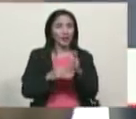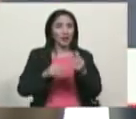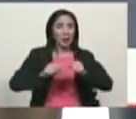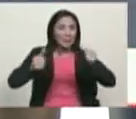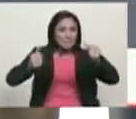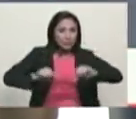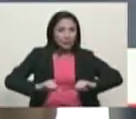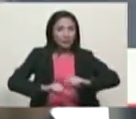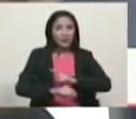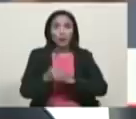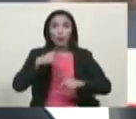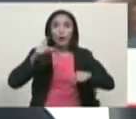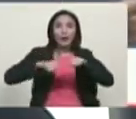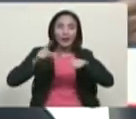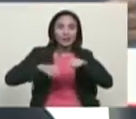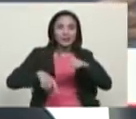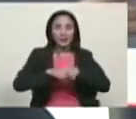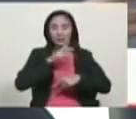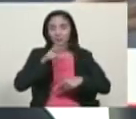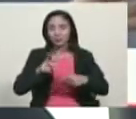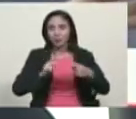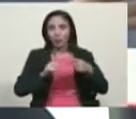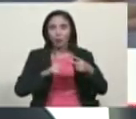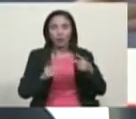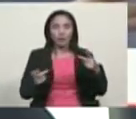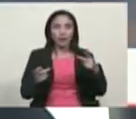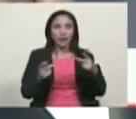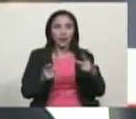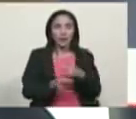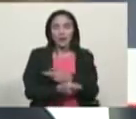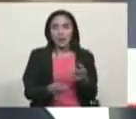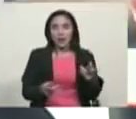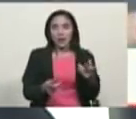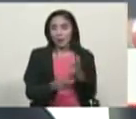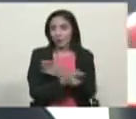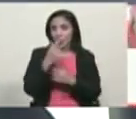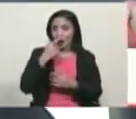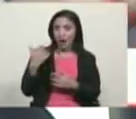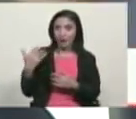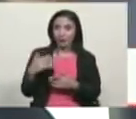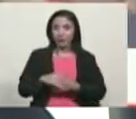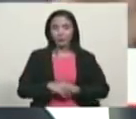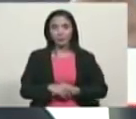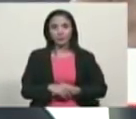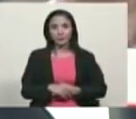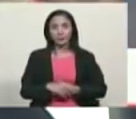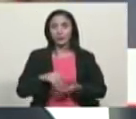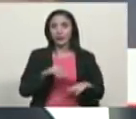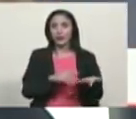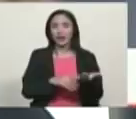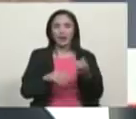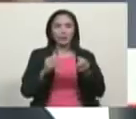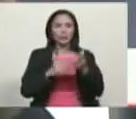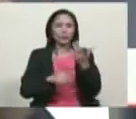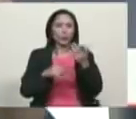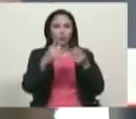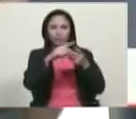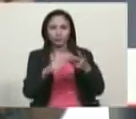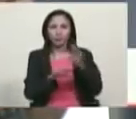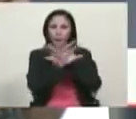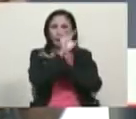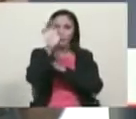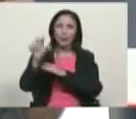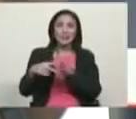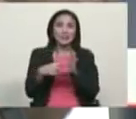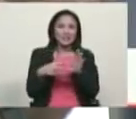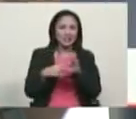se aplasta Grecia, hemos visto cómo no es la tierra de asilo. Después de destrozar Irak, Libia, intentar destrozar